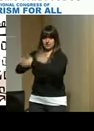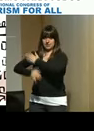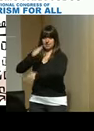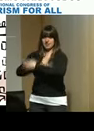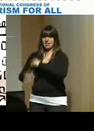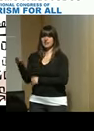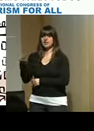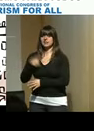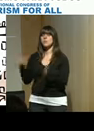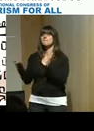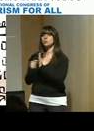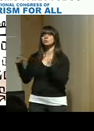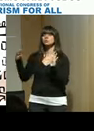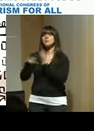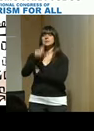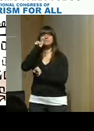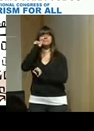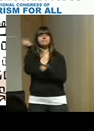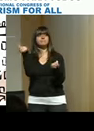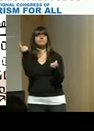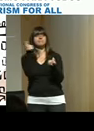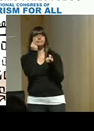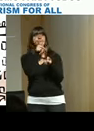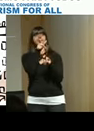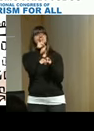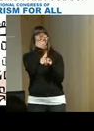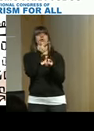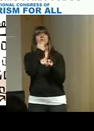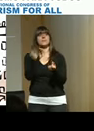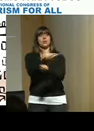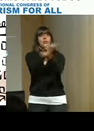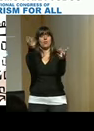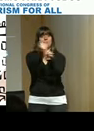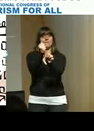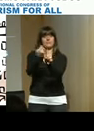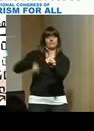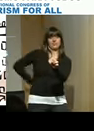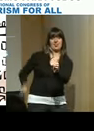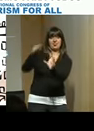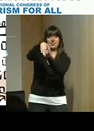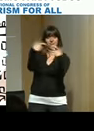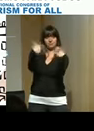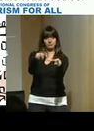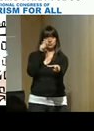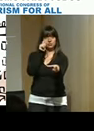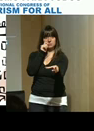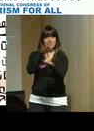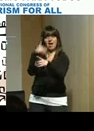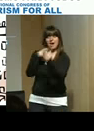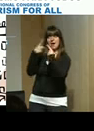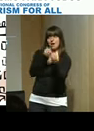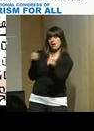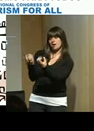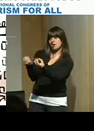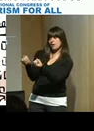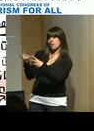es la percepción que tienen las personas con discapacidad respecto al conocimiento que tienen los profesionales del sector a la hora de informarles sobre destinos